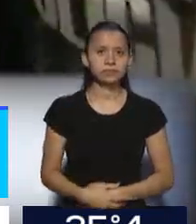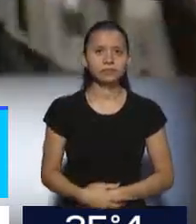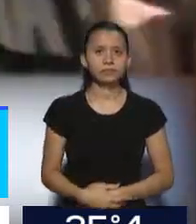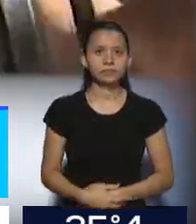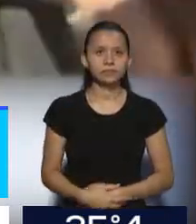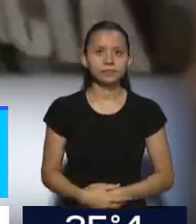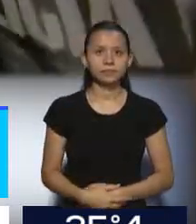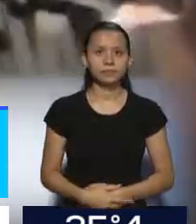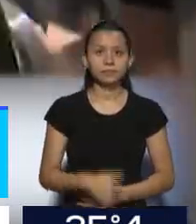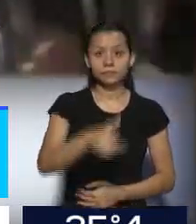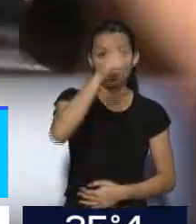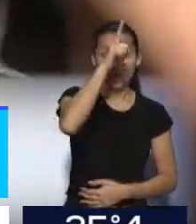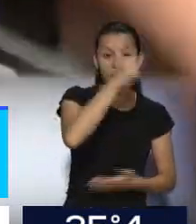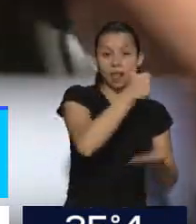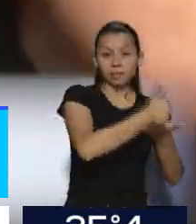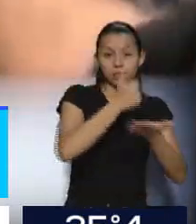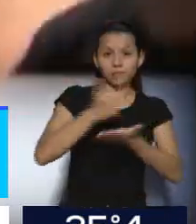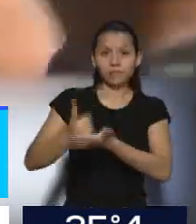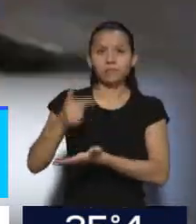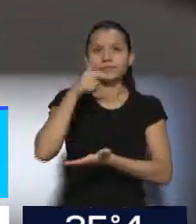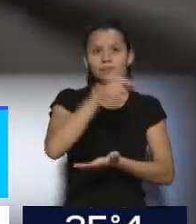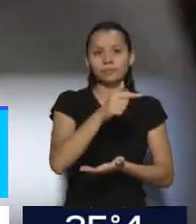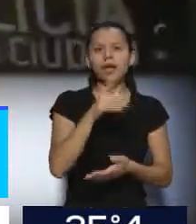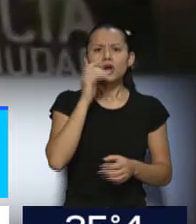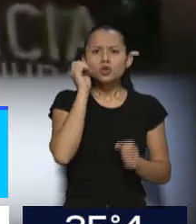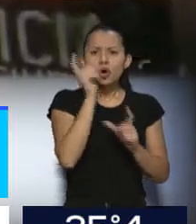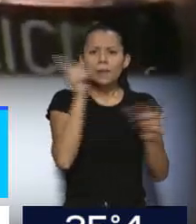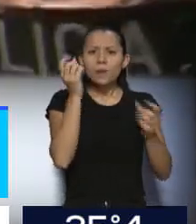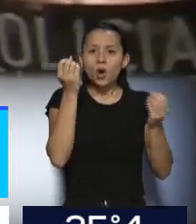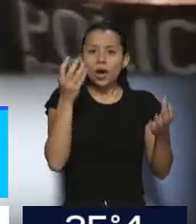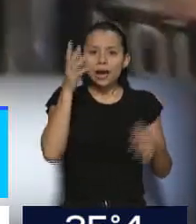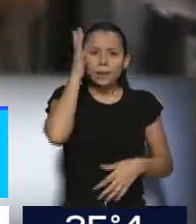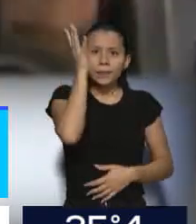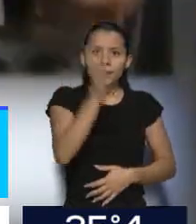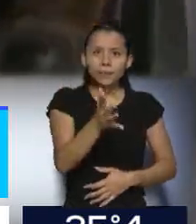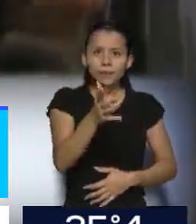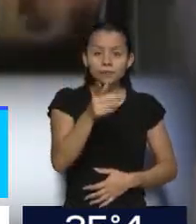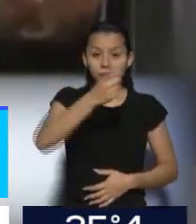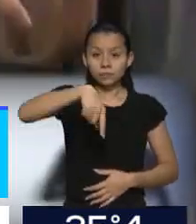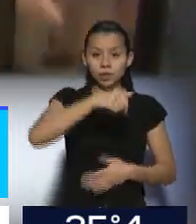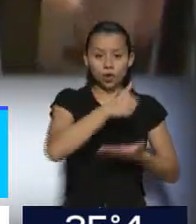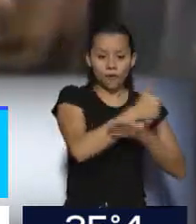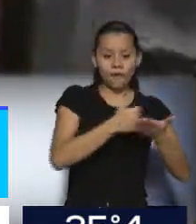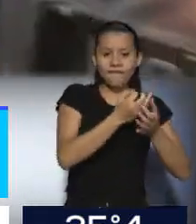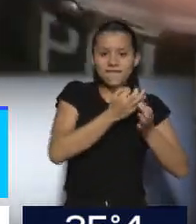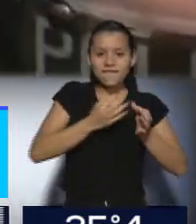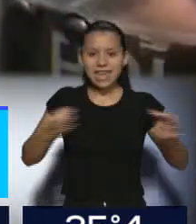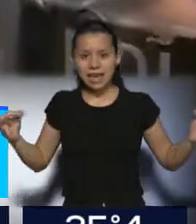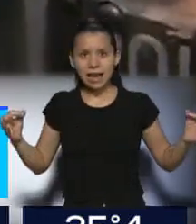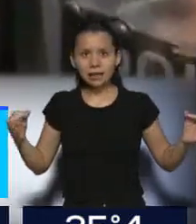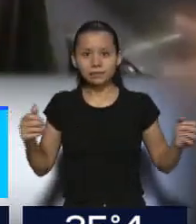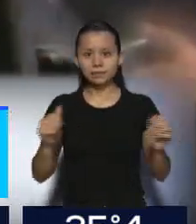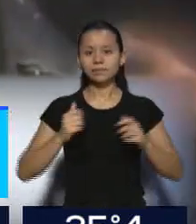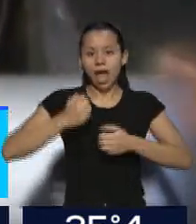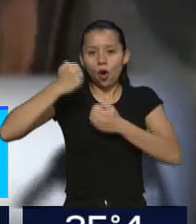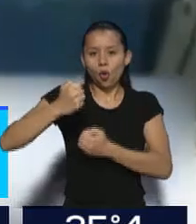seguridad sorprendió por la cantidad de efectivos de las fuerzas especiales de la ciudad de Buenos Aires que formaron fila con sus escudos y avanzaron para